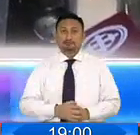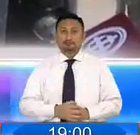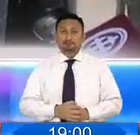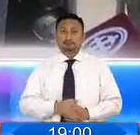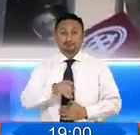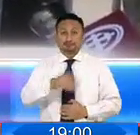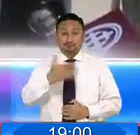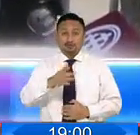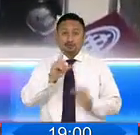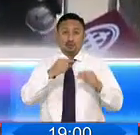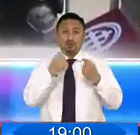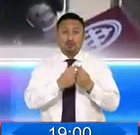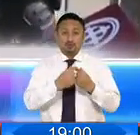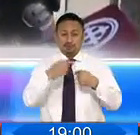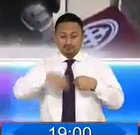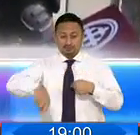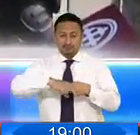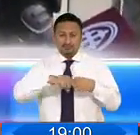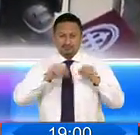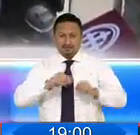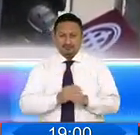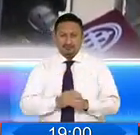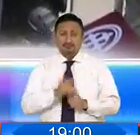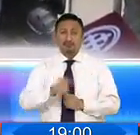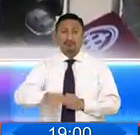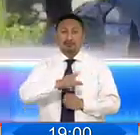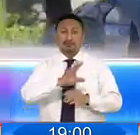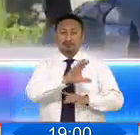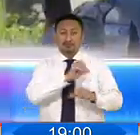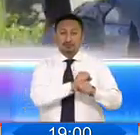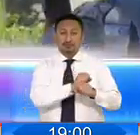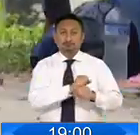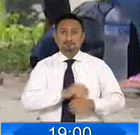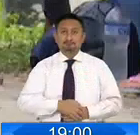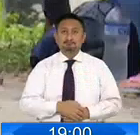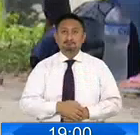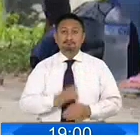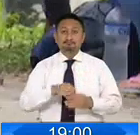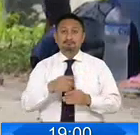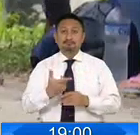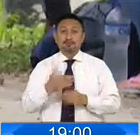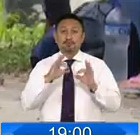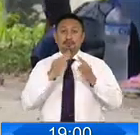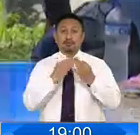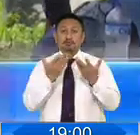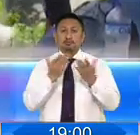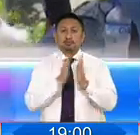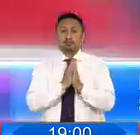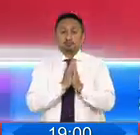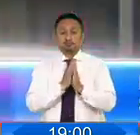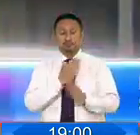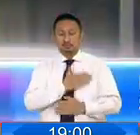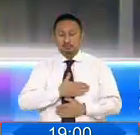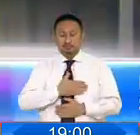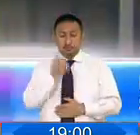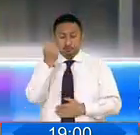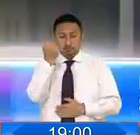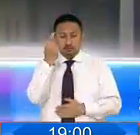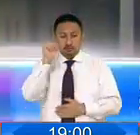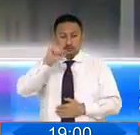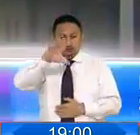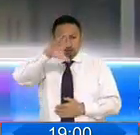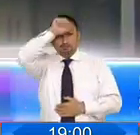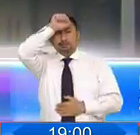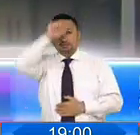estaban nuestros grupos de reacción justamente para contenerlos y detenerlos. Desde afuera sus familiares solo pedían comprensión. Aseguraban